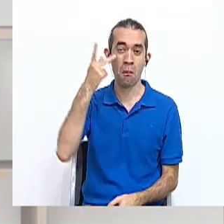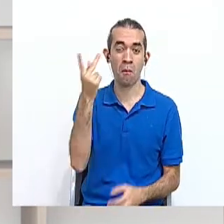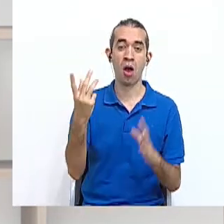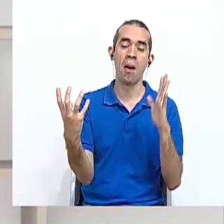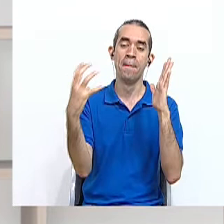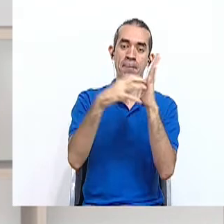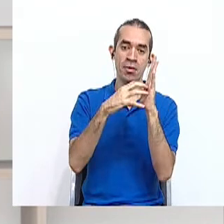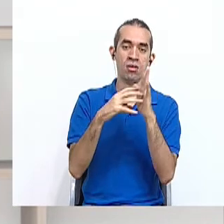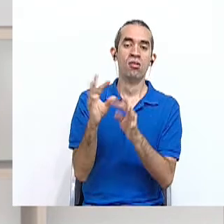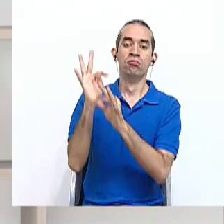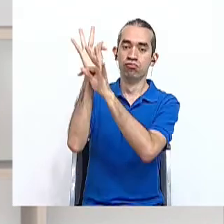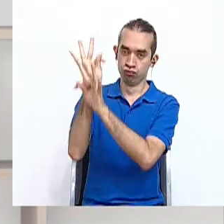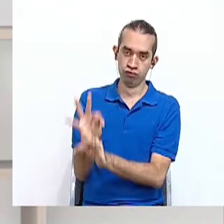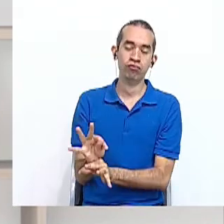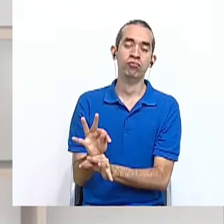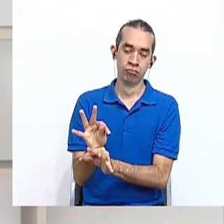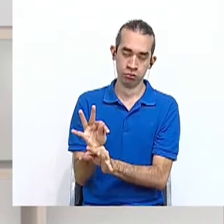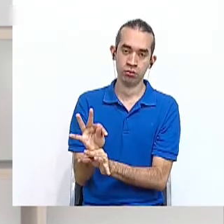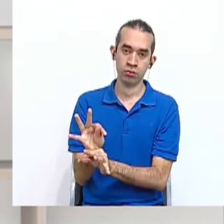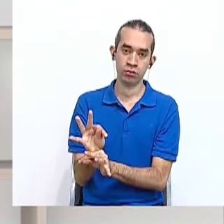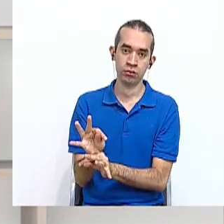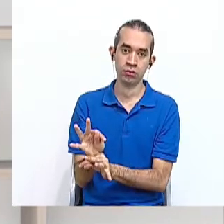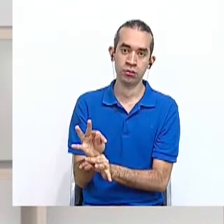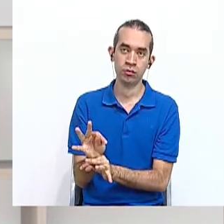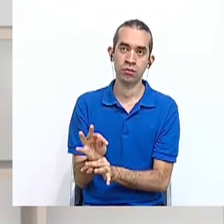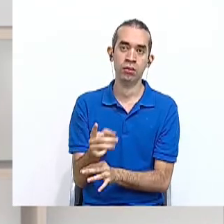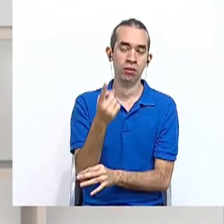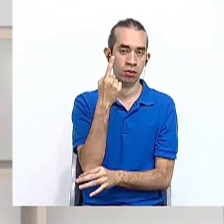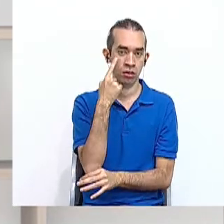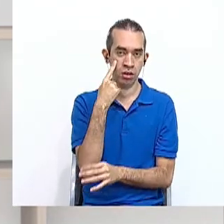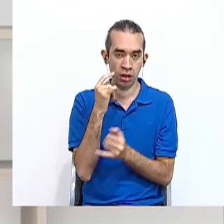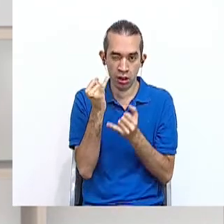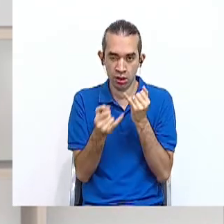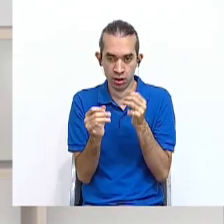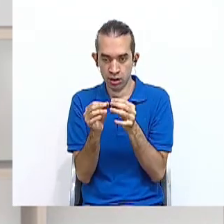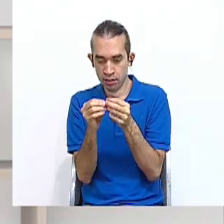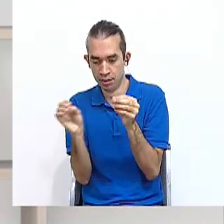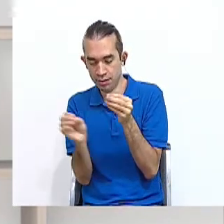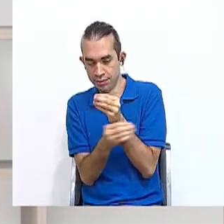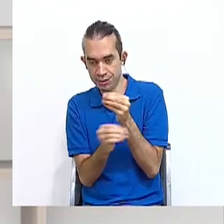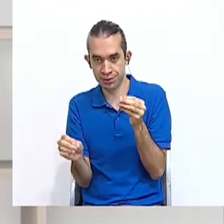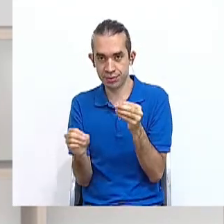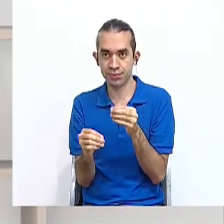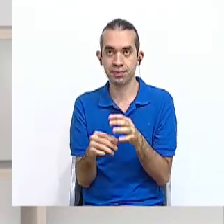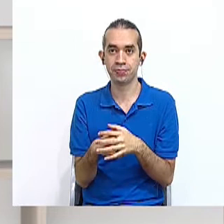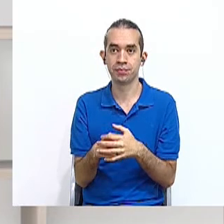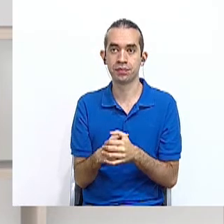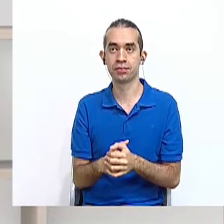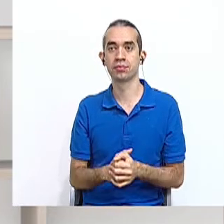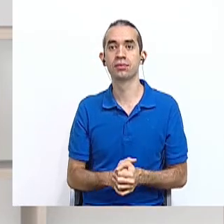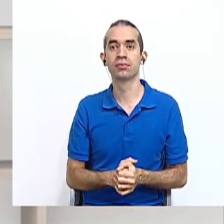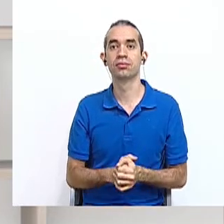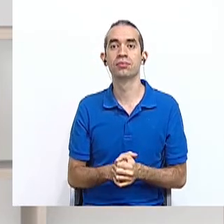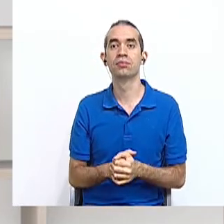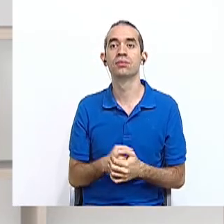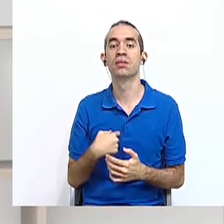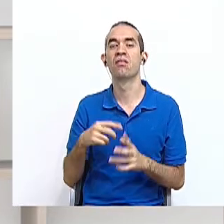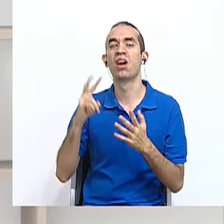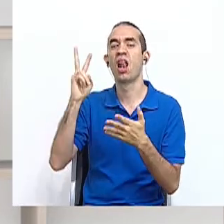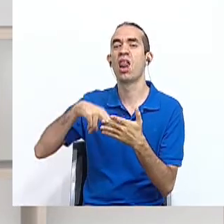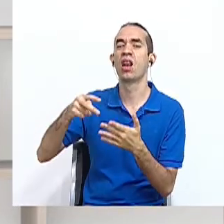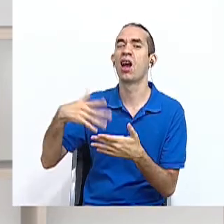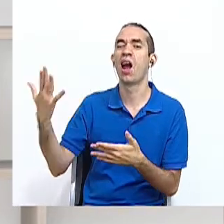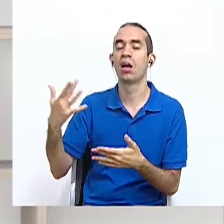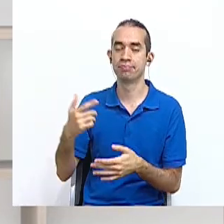párrafo tradicional. Muy bien, pero fíjense en la última línea. En la última línea nos dice, ¿qué vamos a leer? Bueno, les